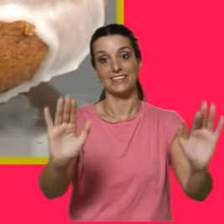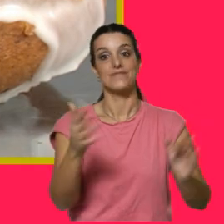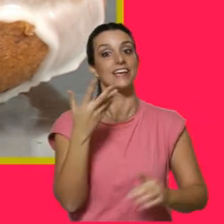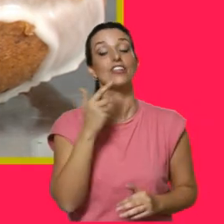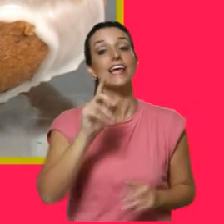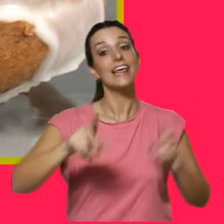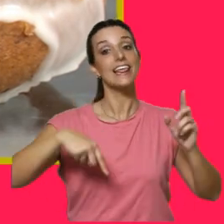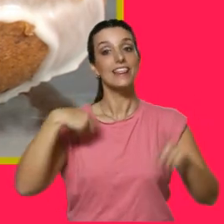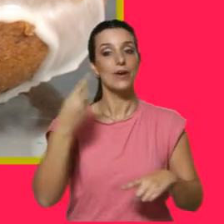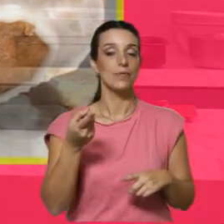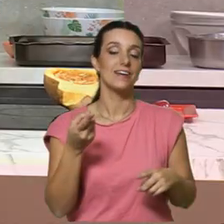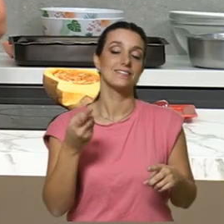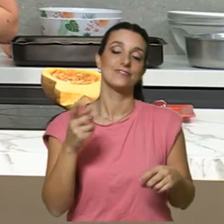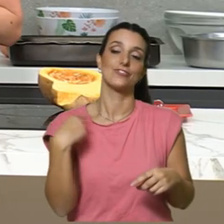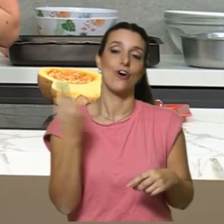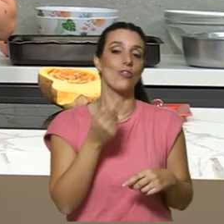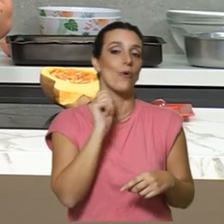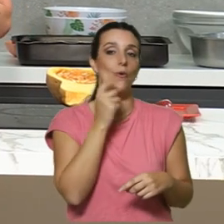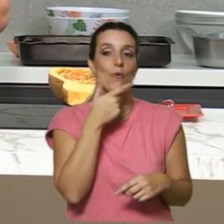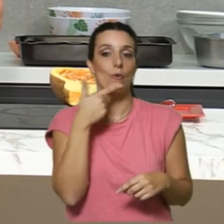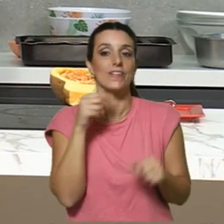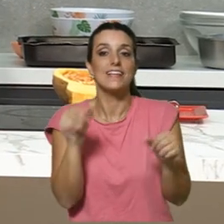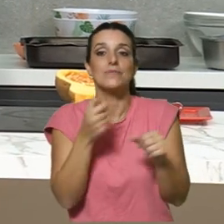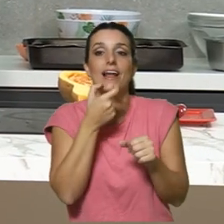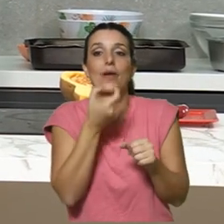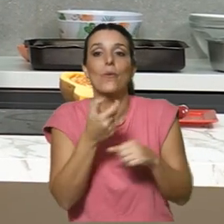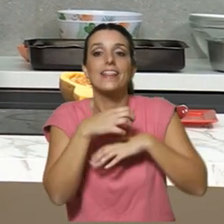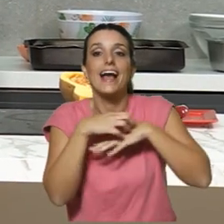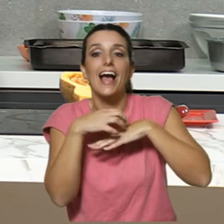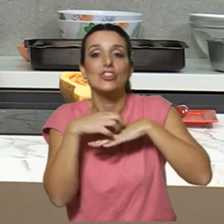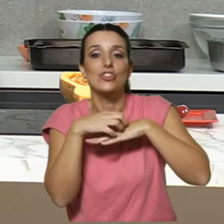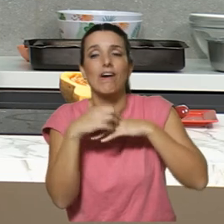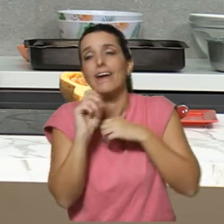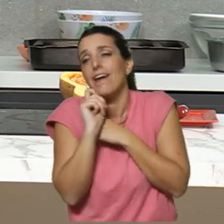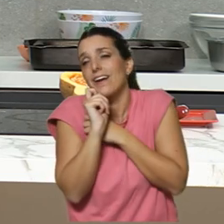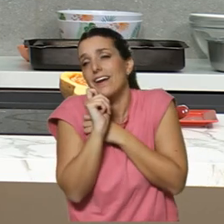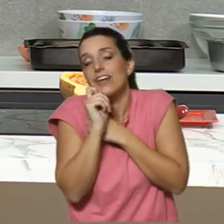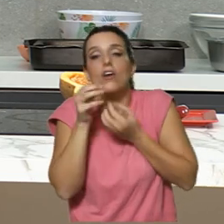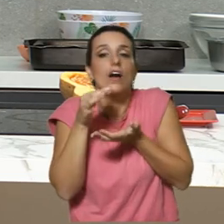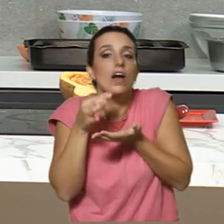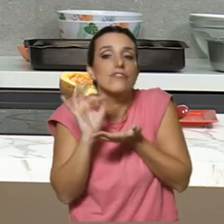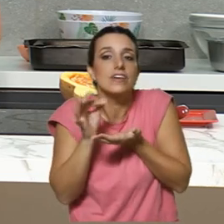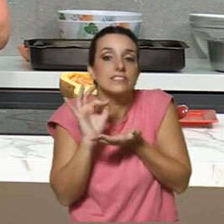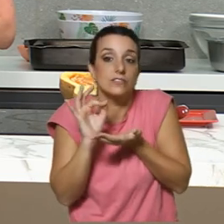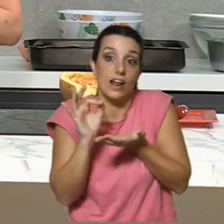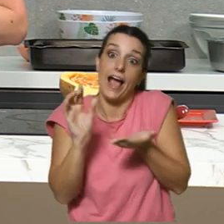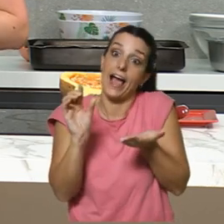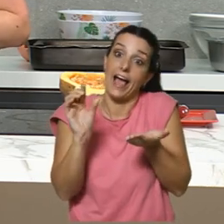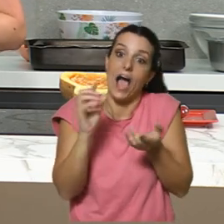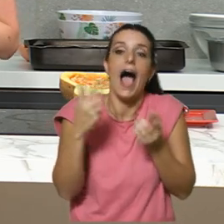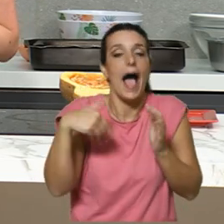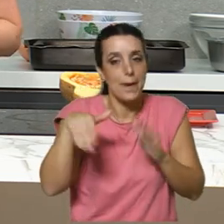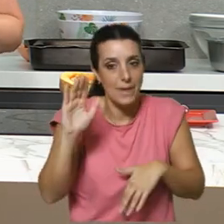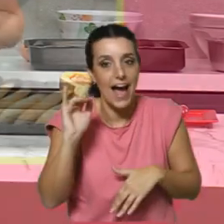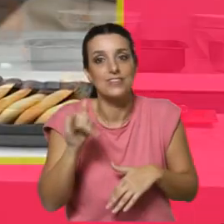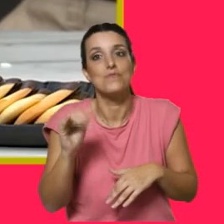maravilloso. Y después lo otro es un clásico. Sí. Hicimos unas lengüitas de gato. ¿Qué cosa más rica con un cafecito? Las que quedaron. Las que, no, hay más, pero